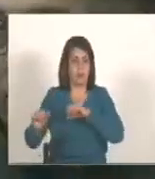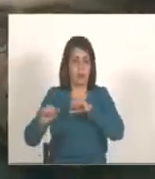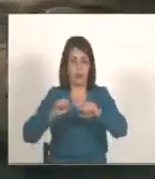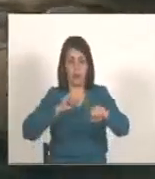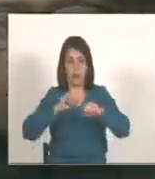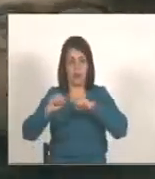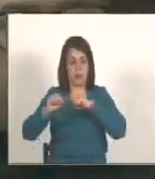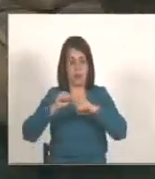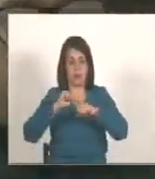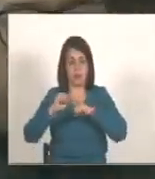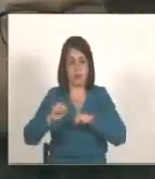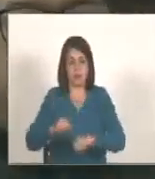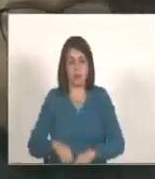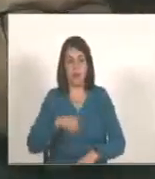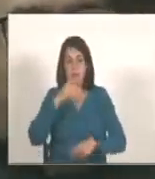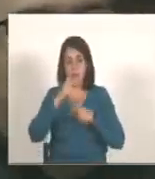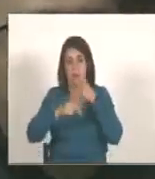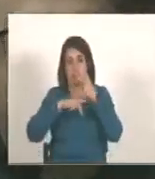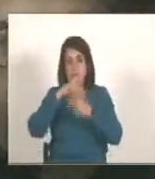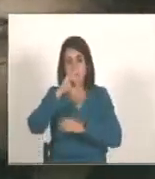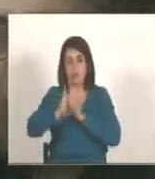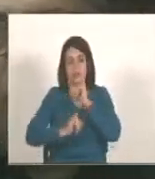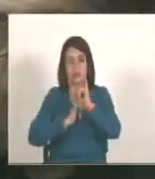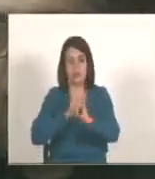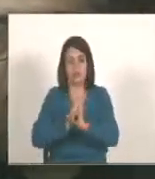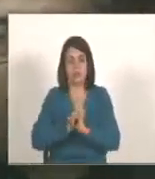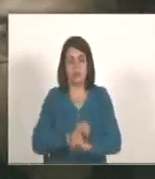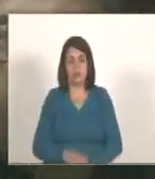movimiento en la política internacional.